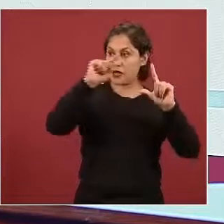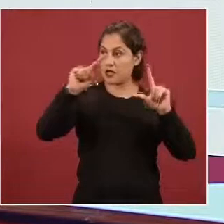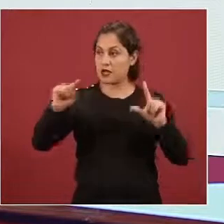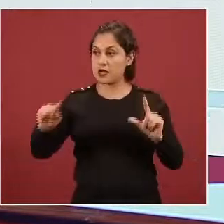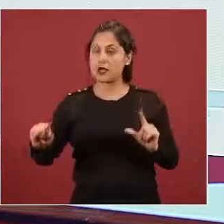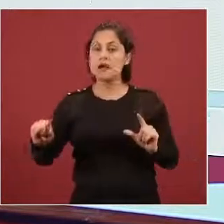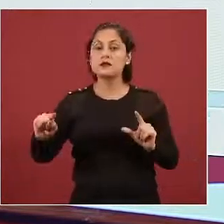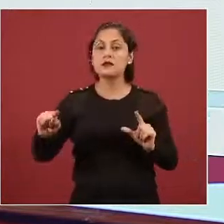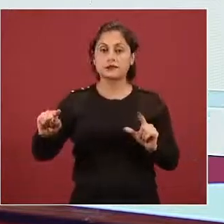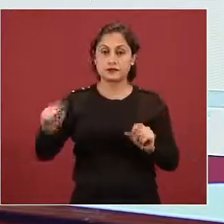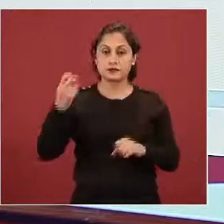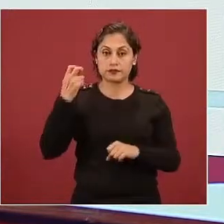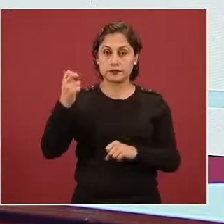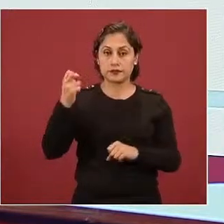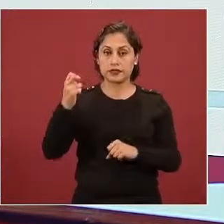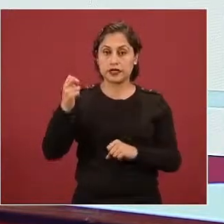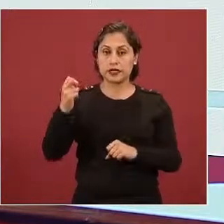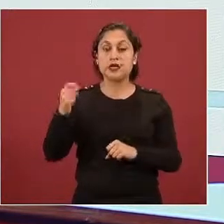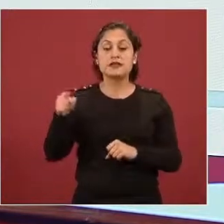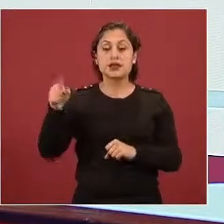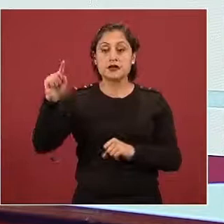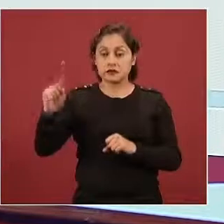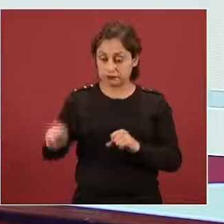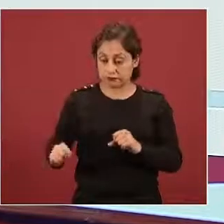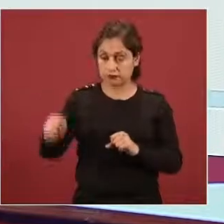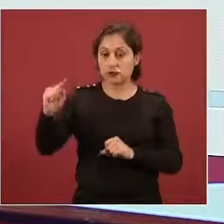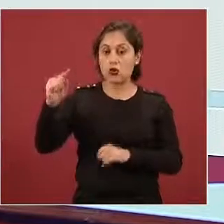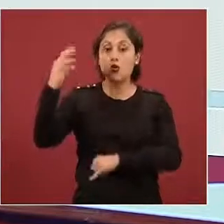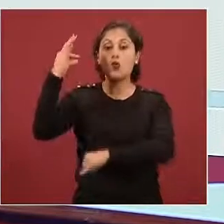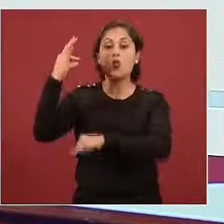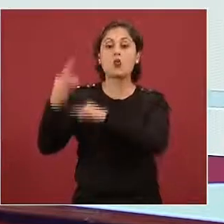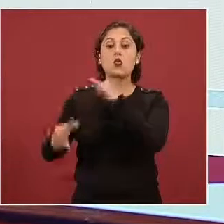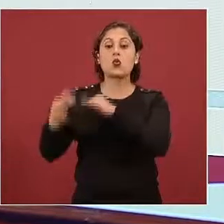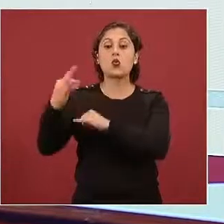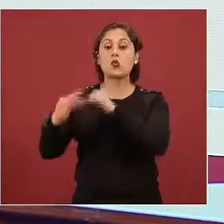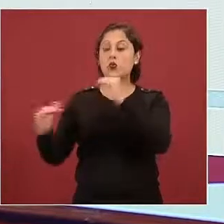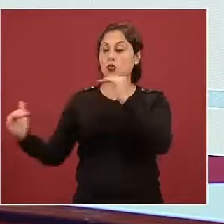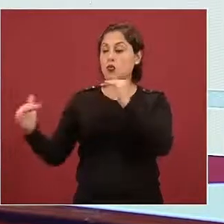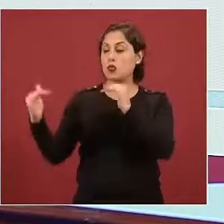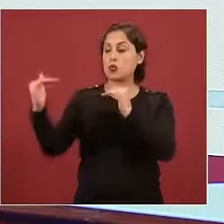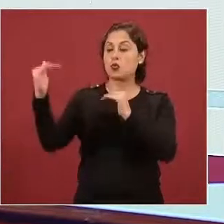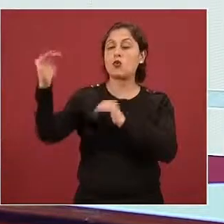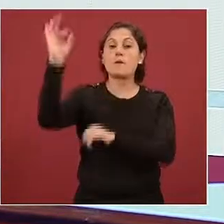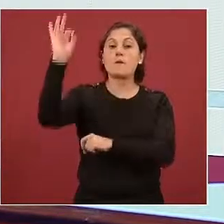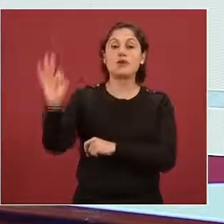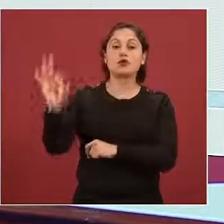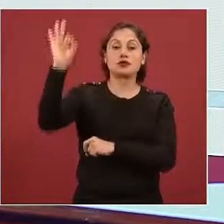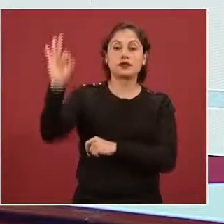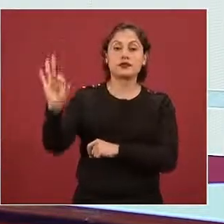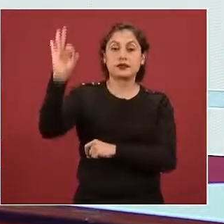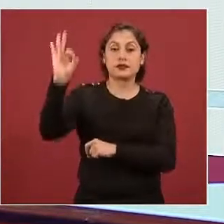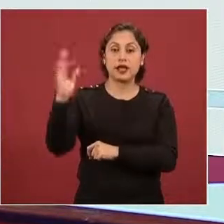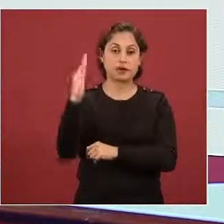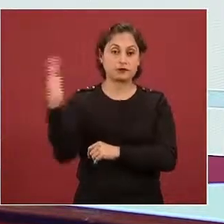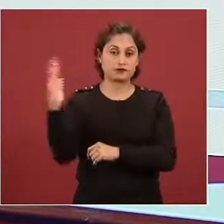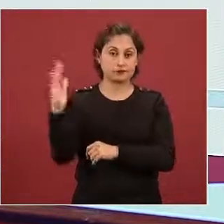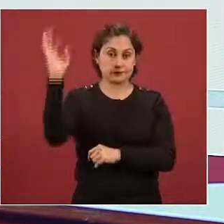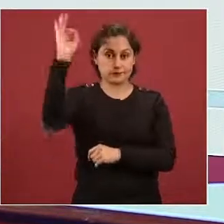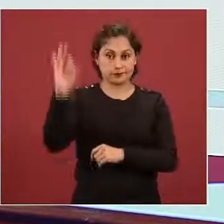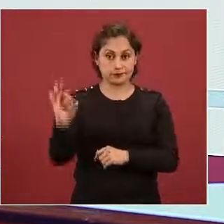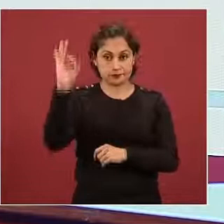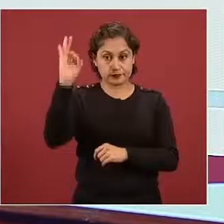abajo, y el porcentaje de positividad, que es este precisamente, que se muestra de este lado de la gráfica, es esta